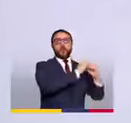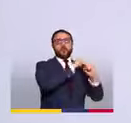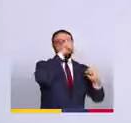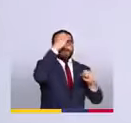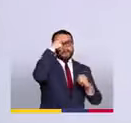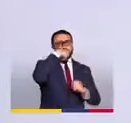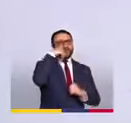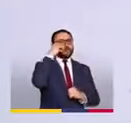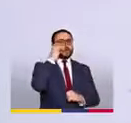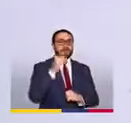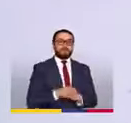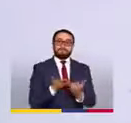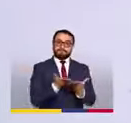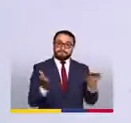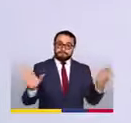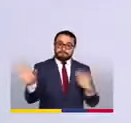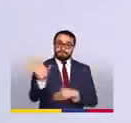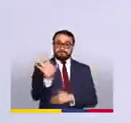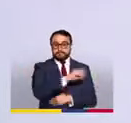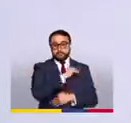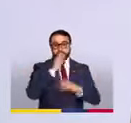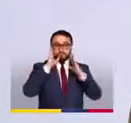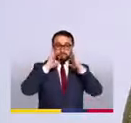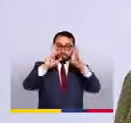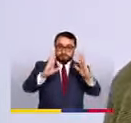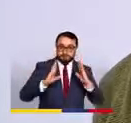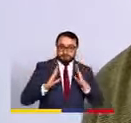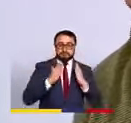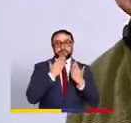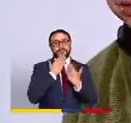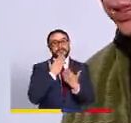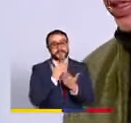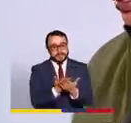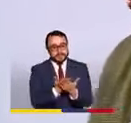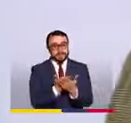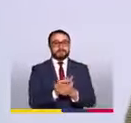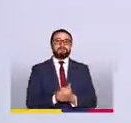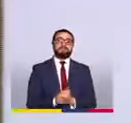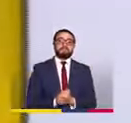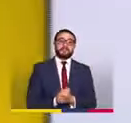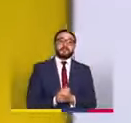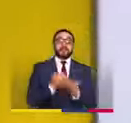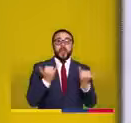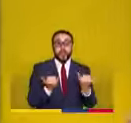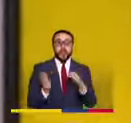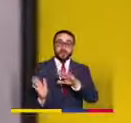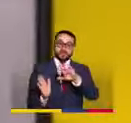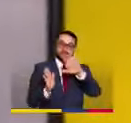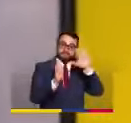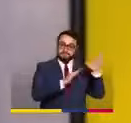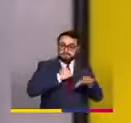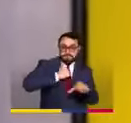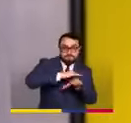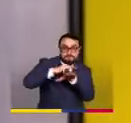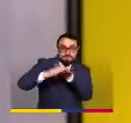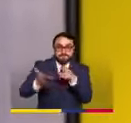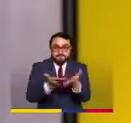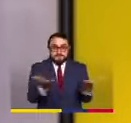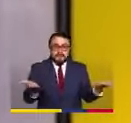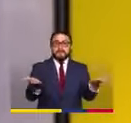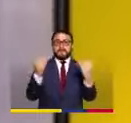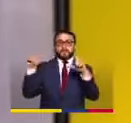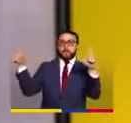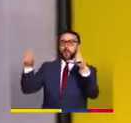Duque. Gracias a todas ustedes por habernos escuchado y pasamos entonces, los invito al